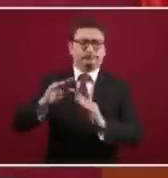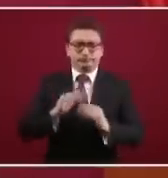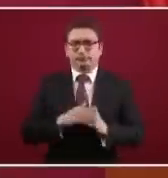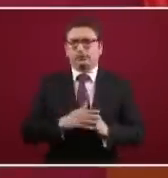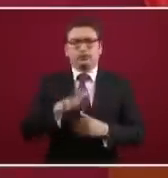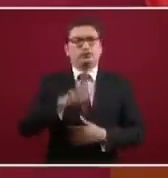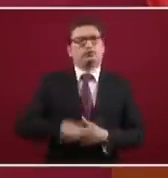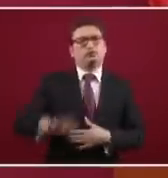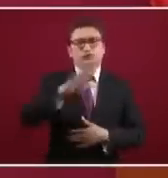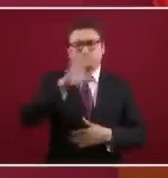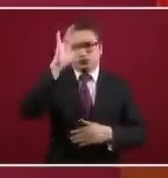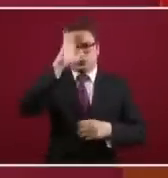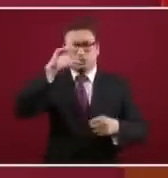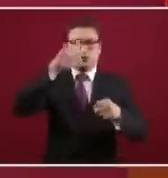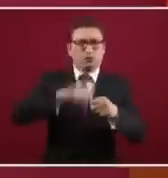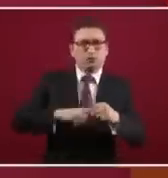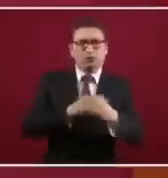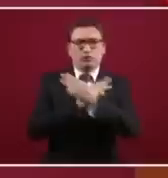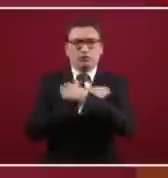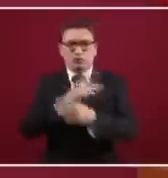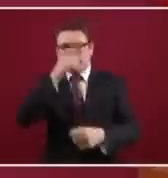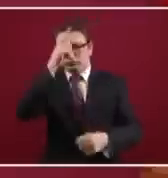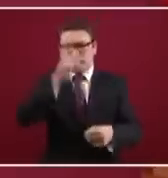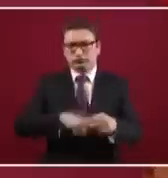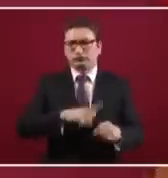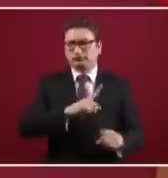en lo cultural, en lo moral, en lo espiritual.